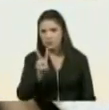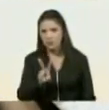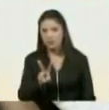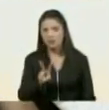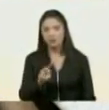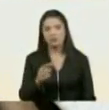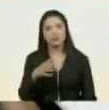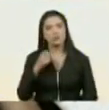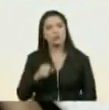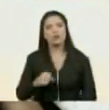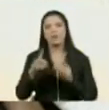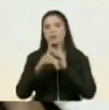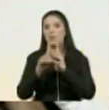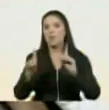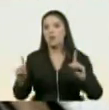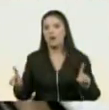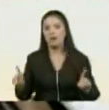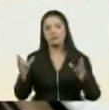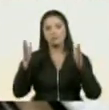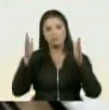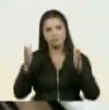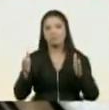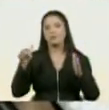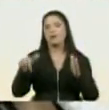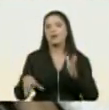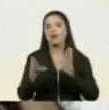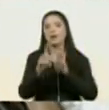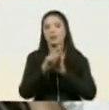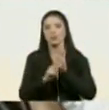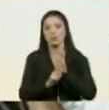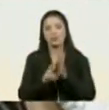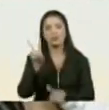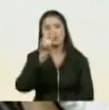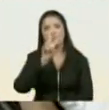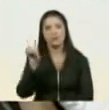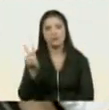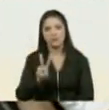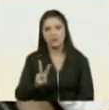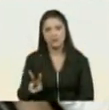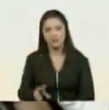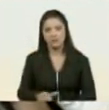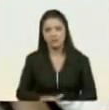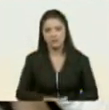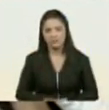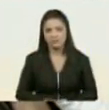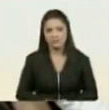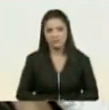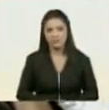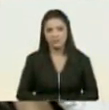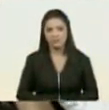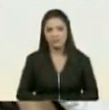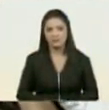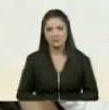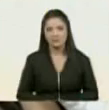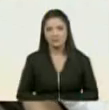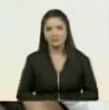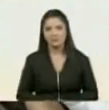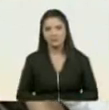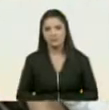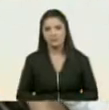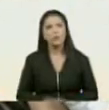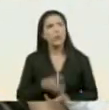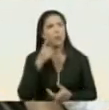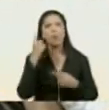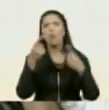sólida democracia enmarcada en la Constitución de la República Bolivariana de Venezuela. Busquen un